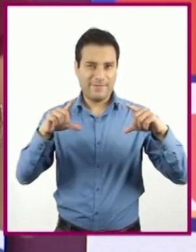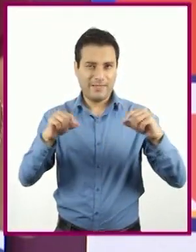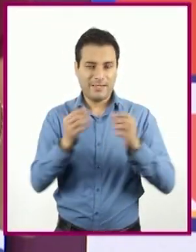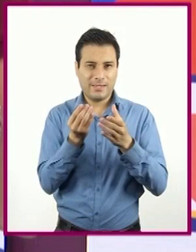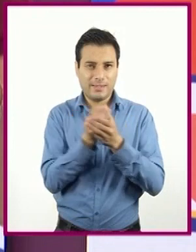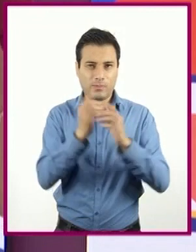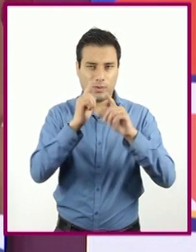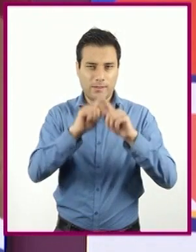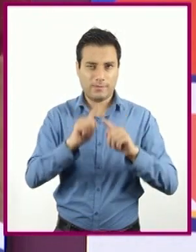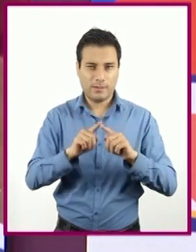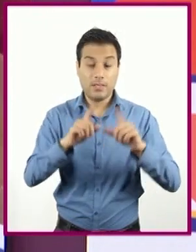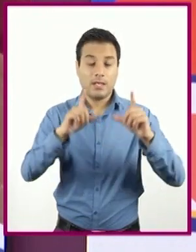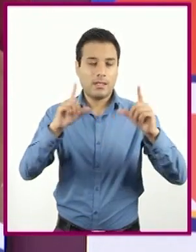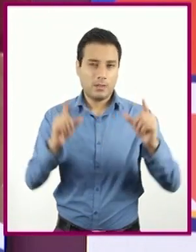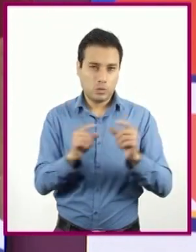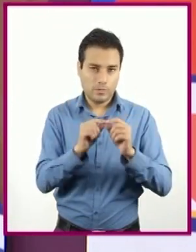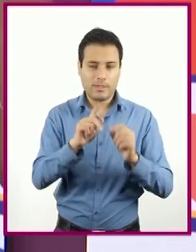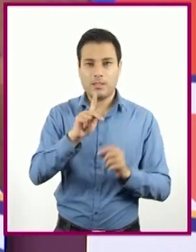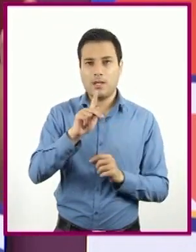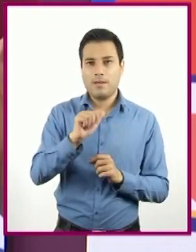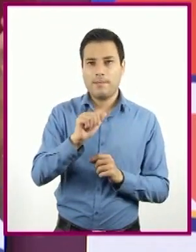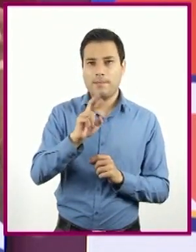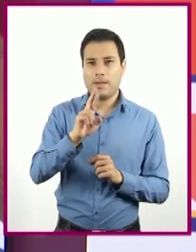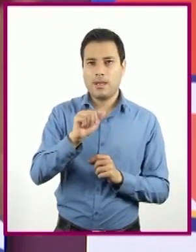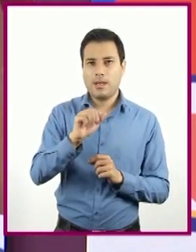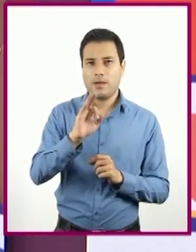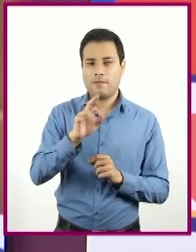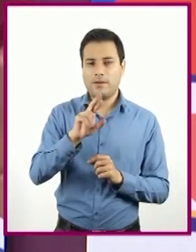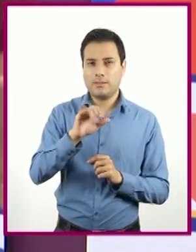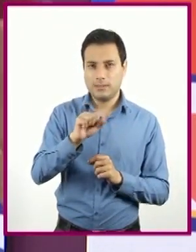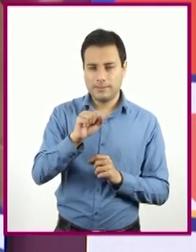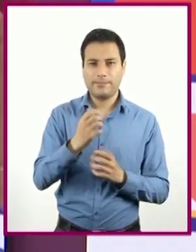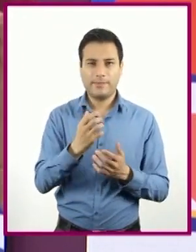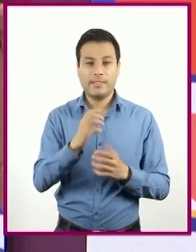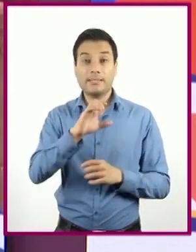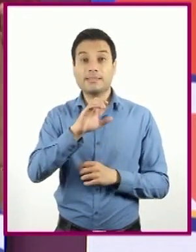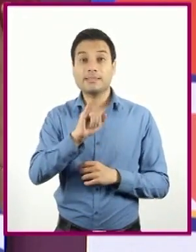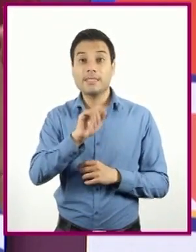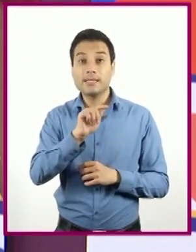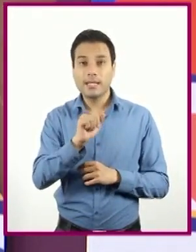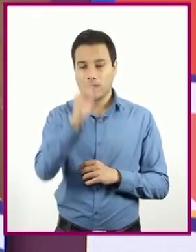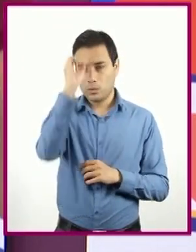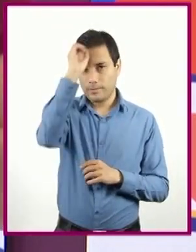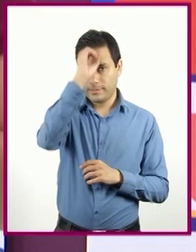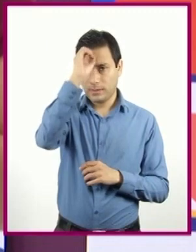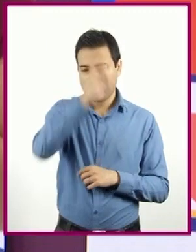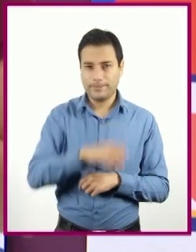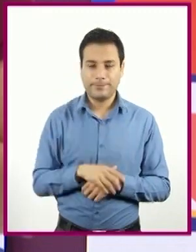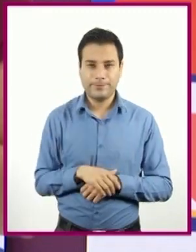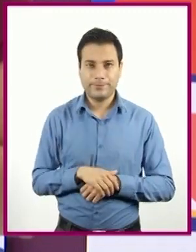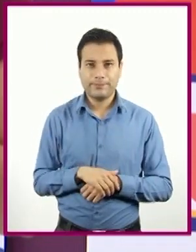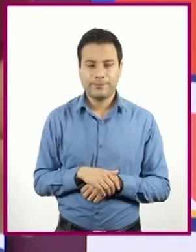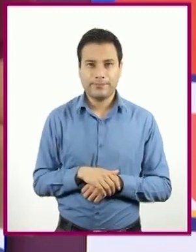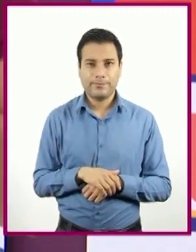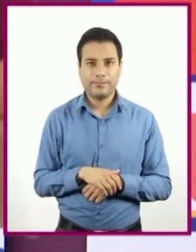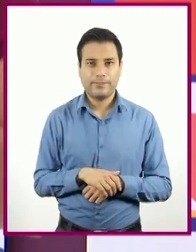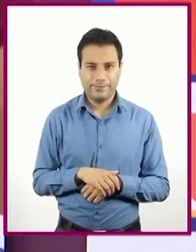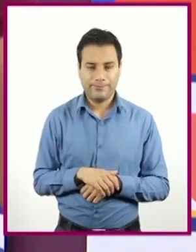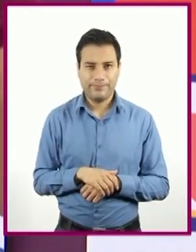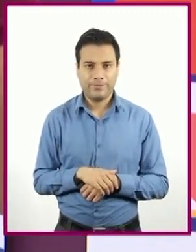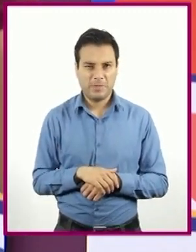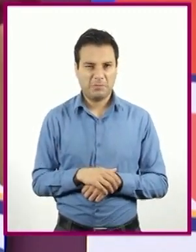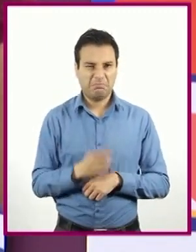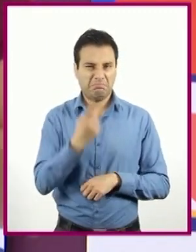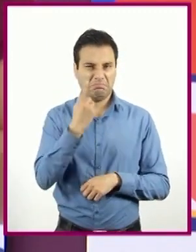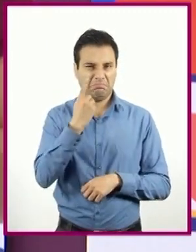de resumen, paráfrasis, cita textual y comentario personal. Para ayudar a Pedro,